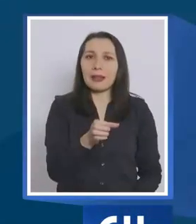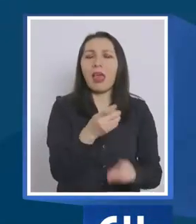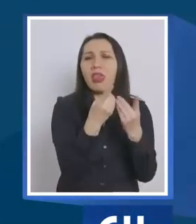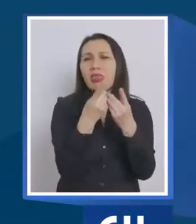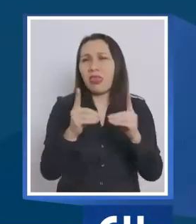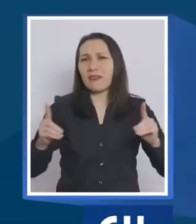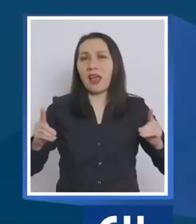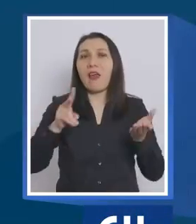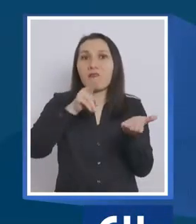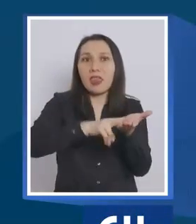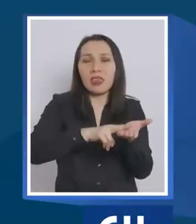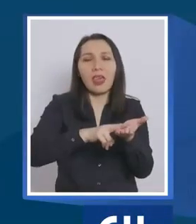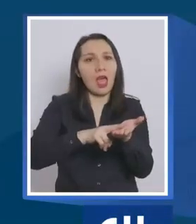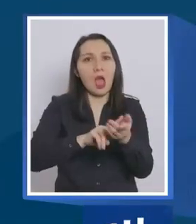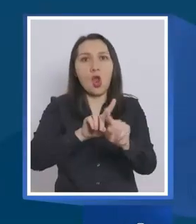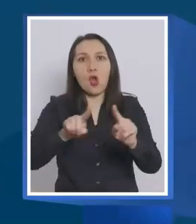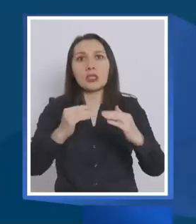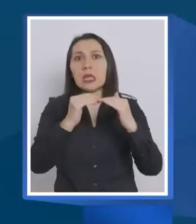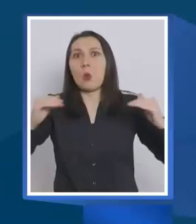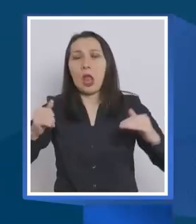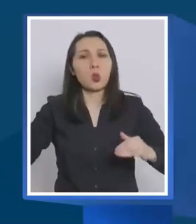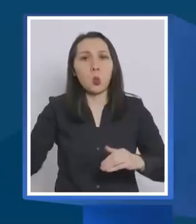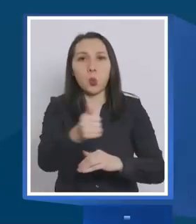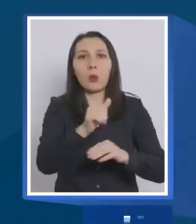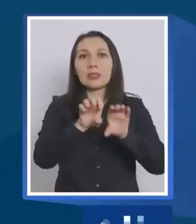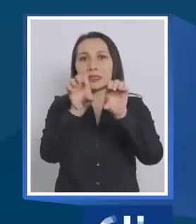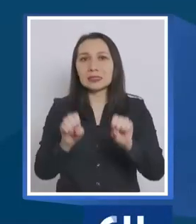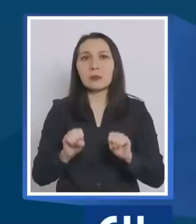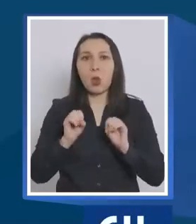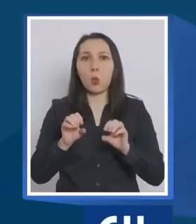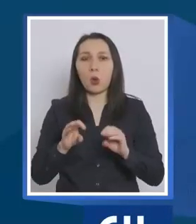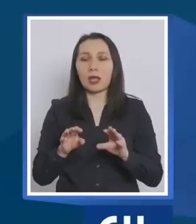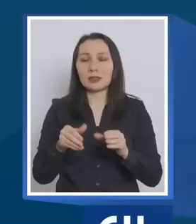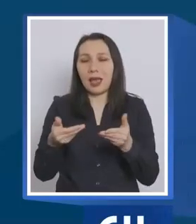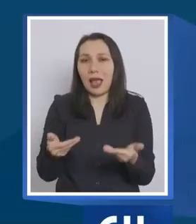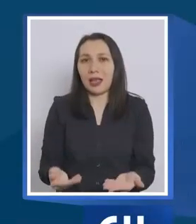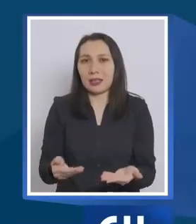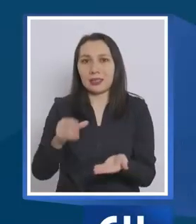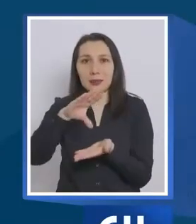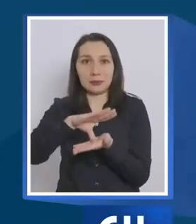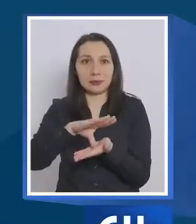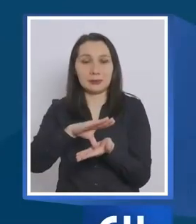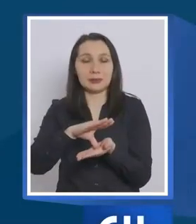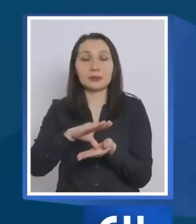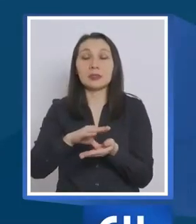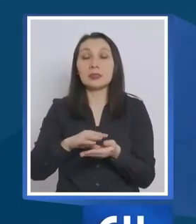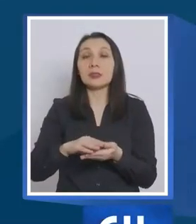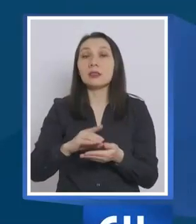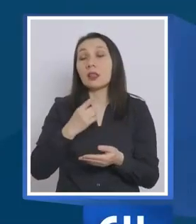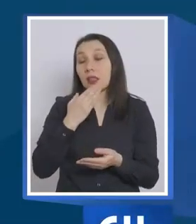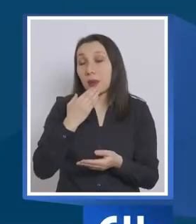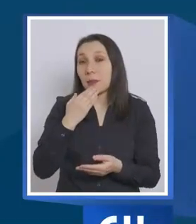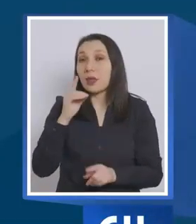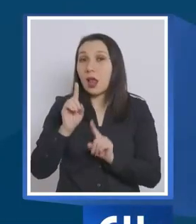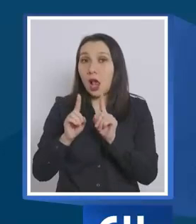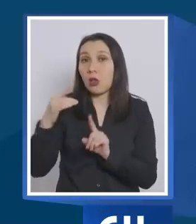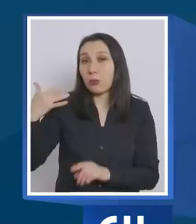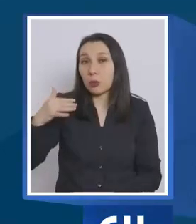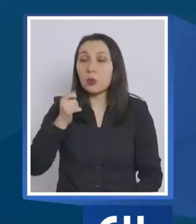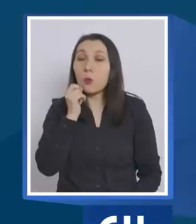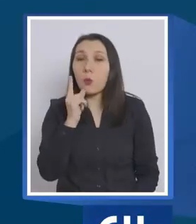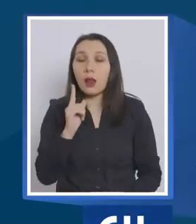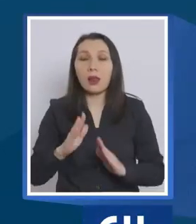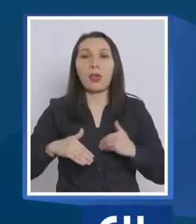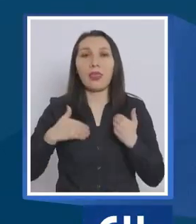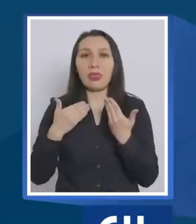diversidad de realidades en la que el sistema educativo se desenvuelve en nuestro país y a lo importante que es